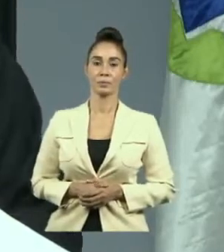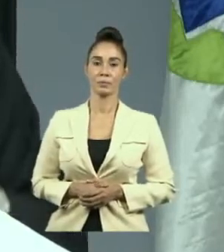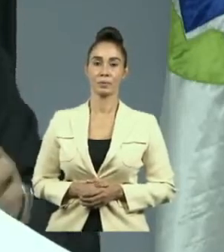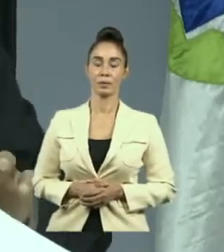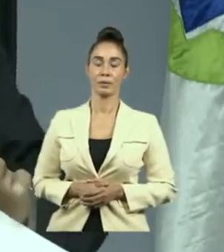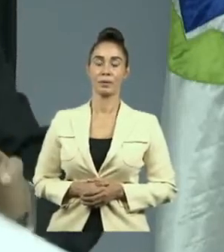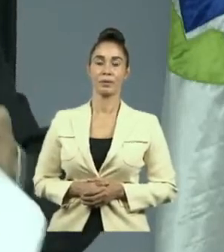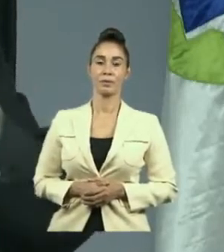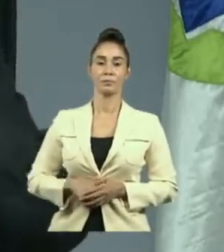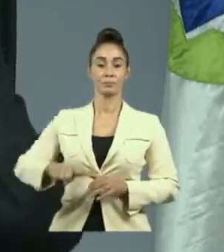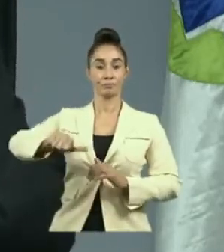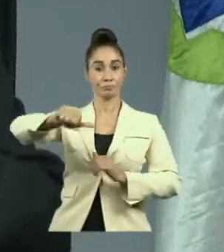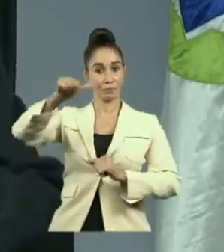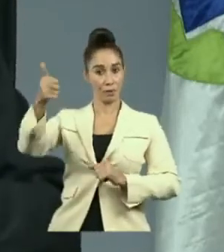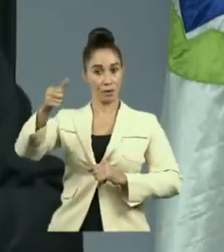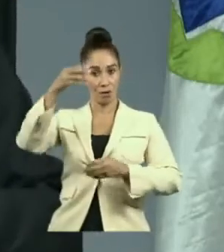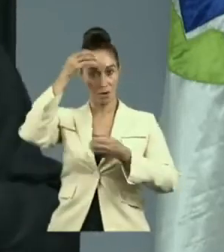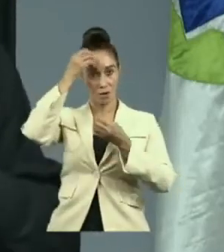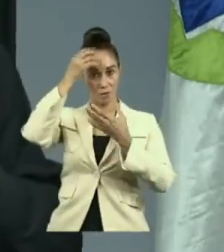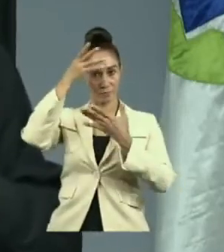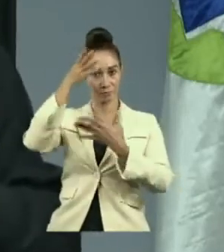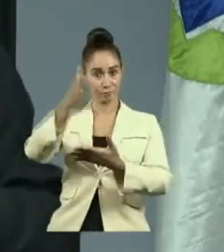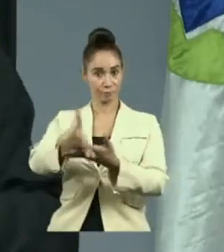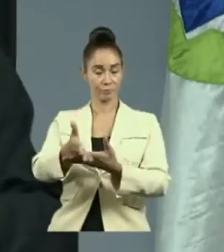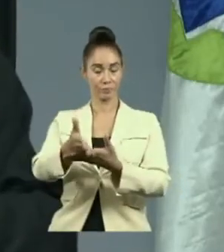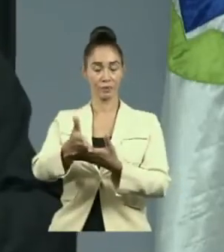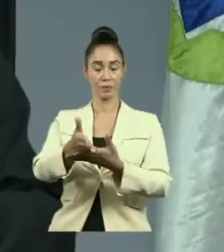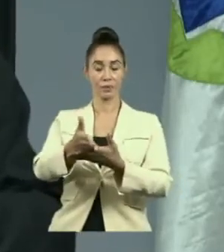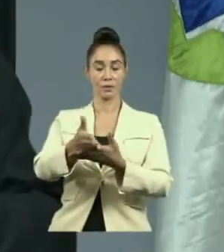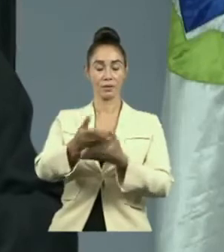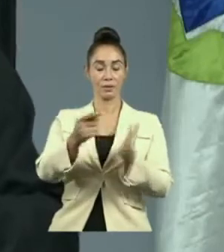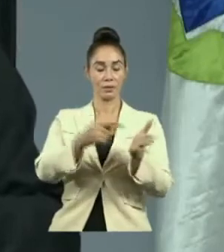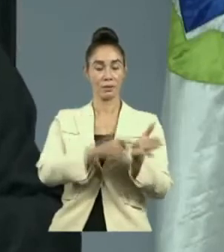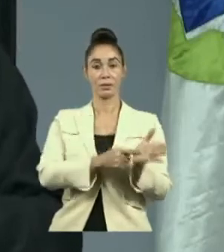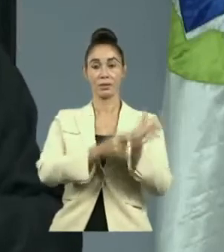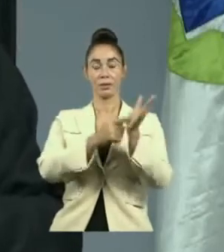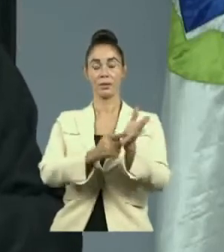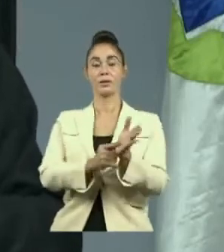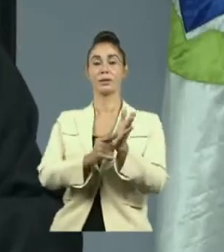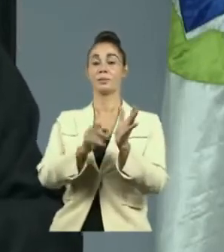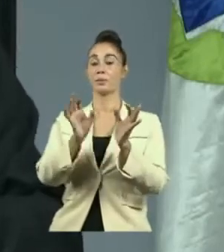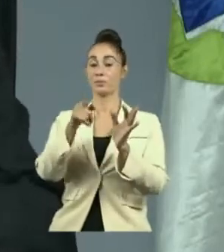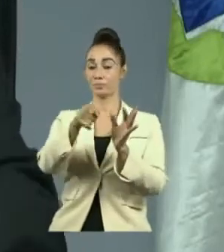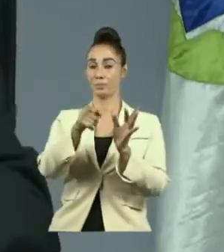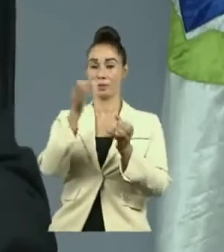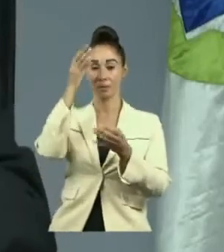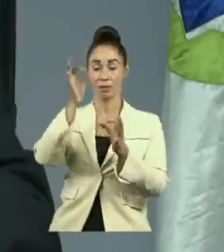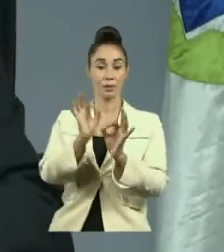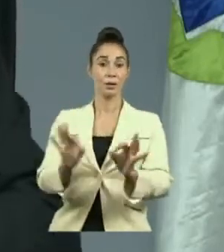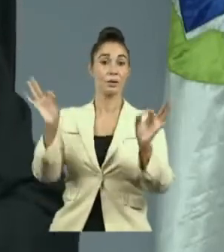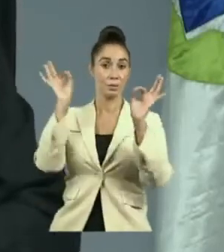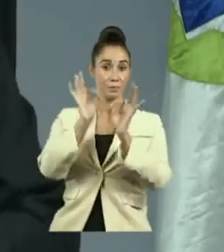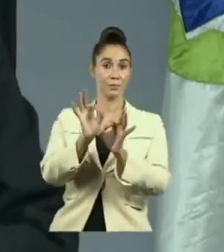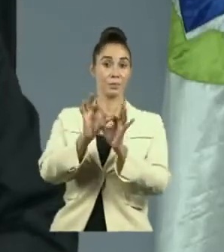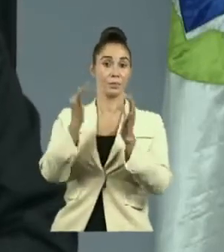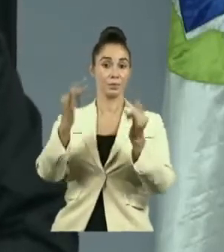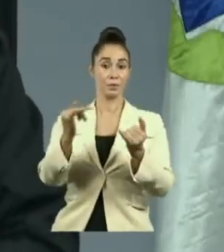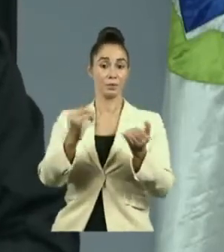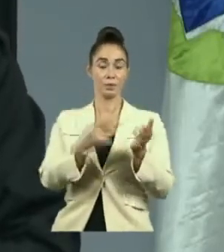por otro lado queremos pasar esta información debido a la importancia que tiene